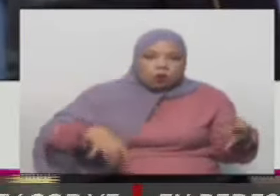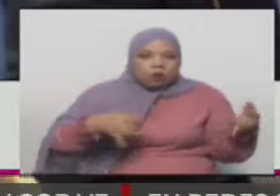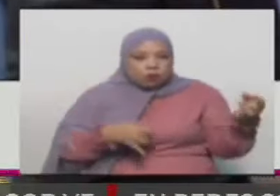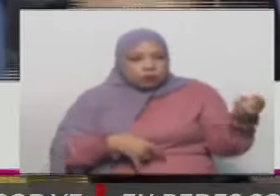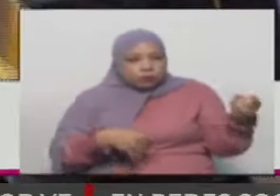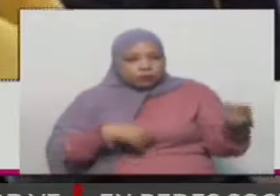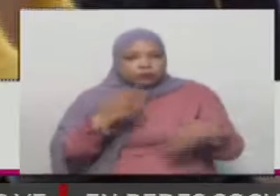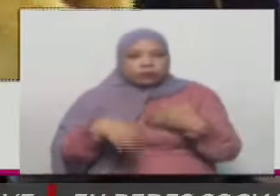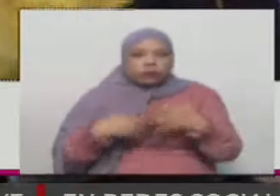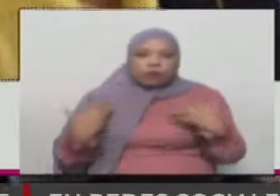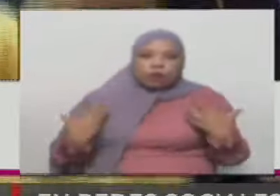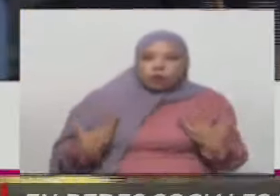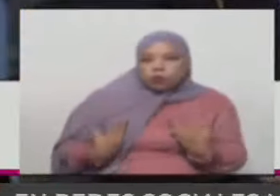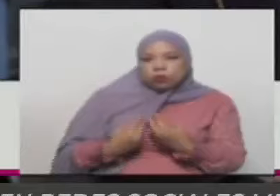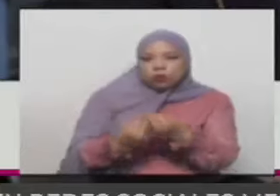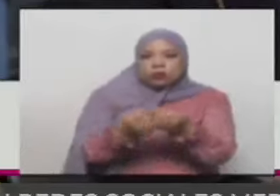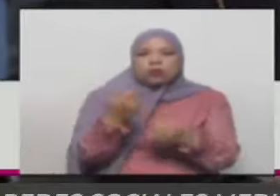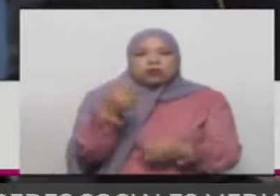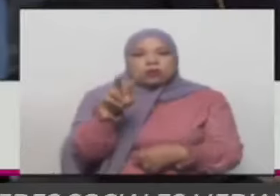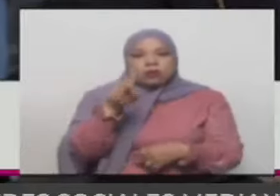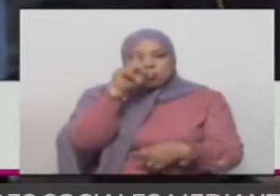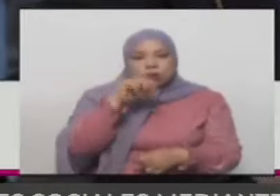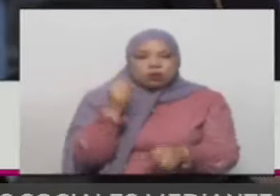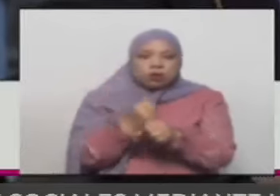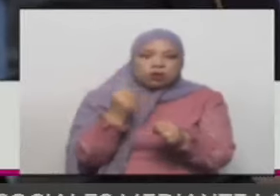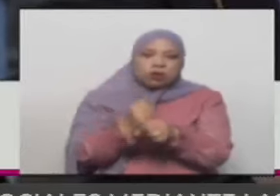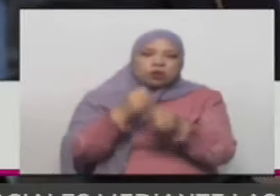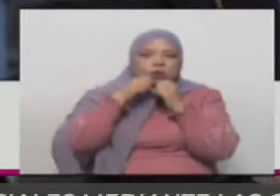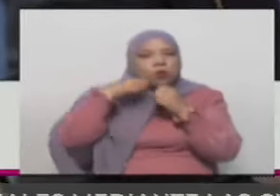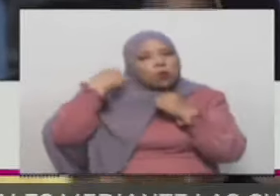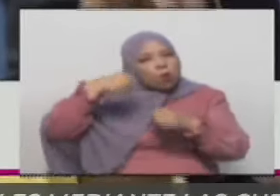que acompañó durante muchas de estas batallas,